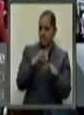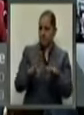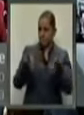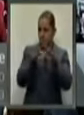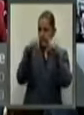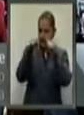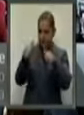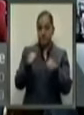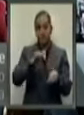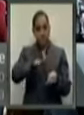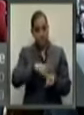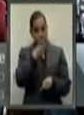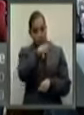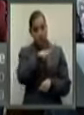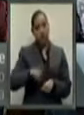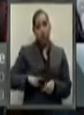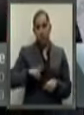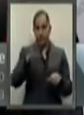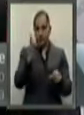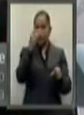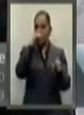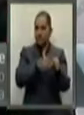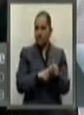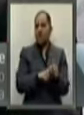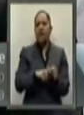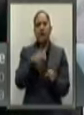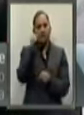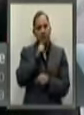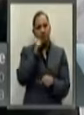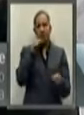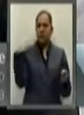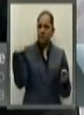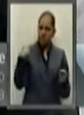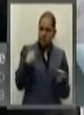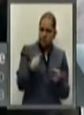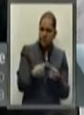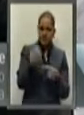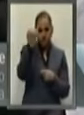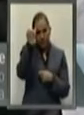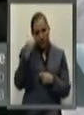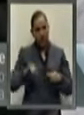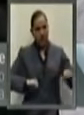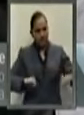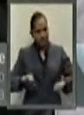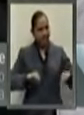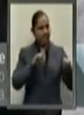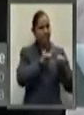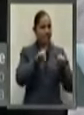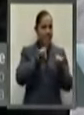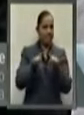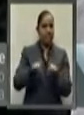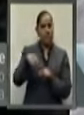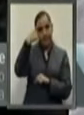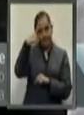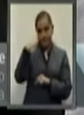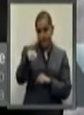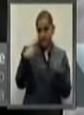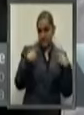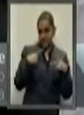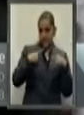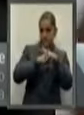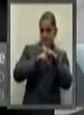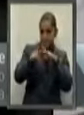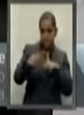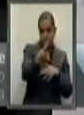gobierno federal ha trabajado permanentemente para garantizarle a los migrantes las mejores condiciones durante su traslado.